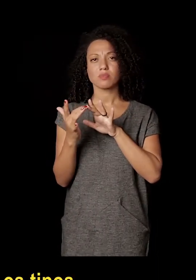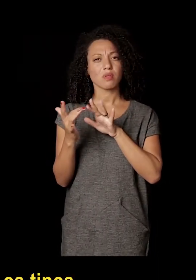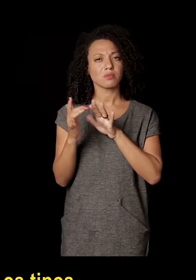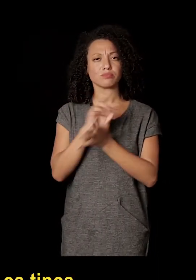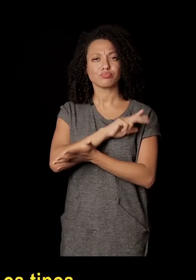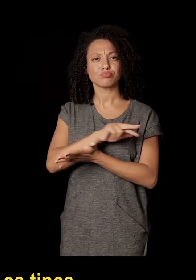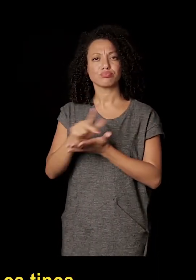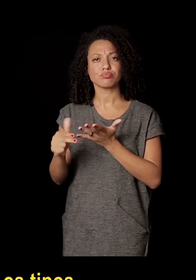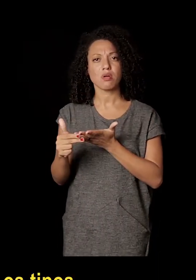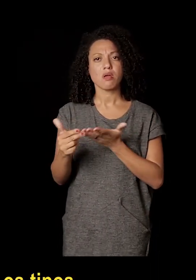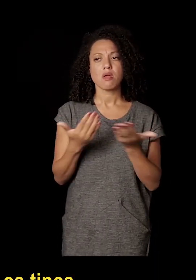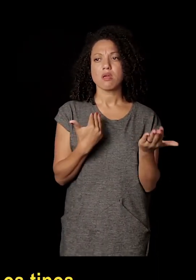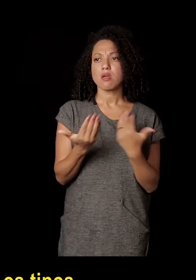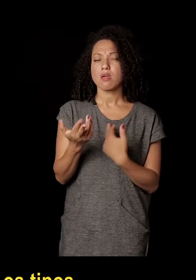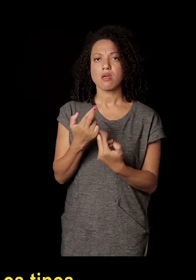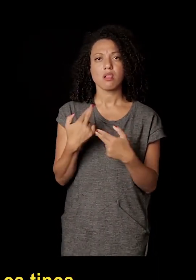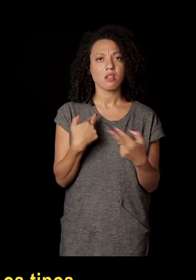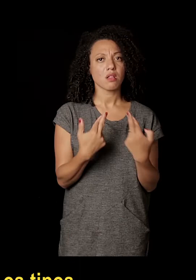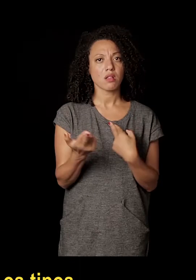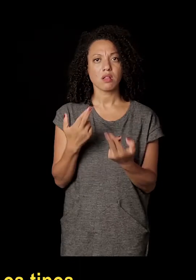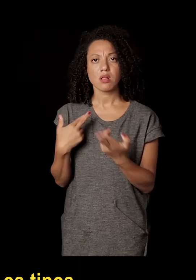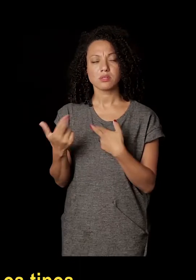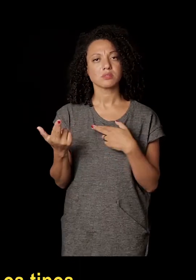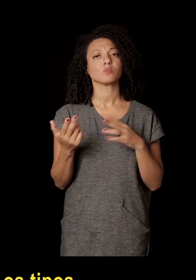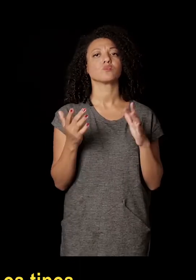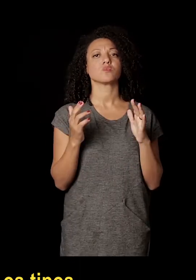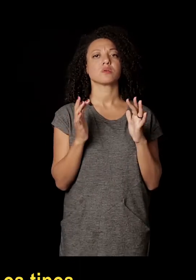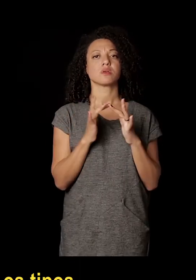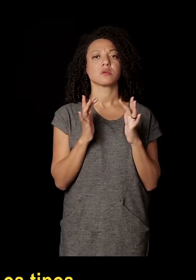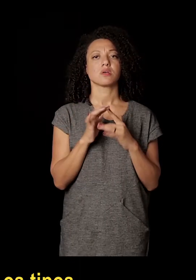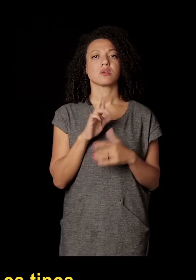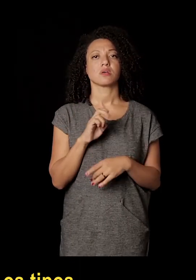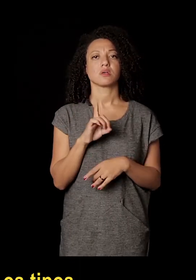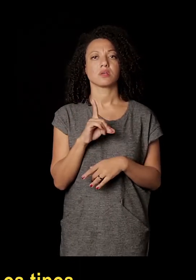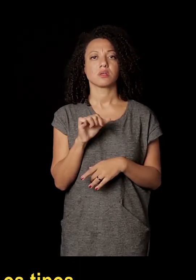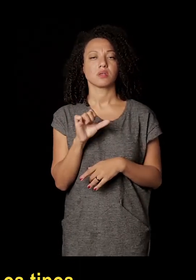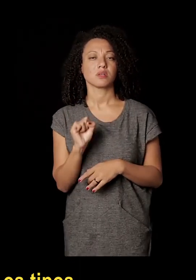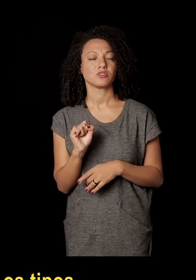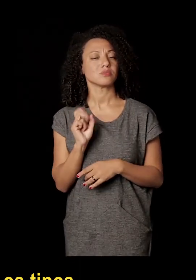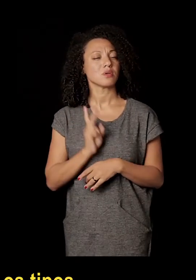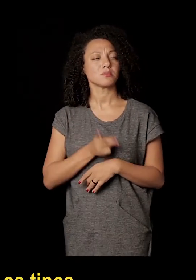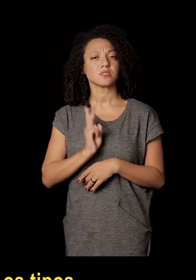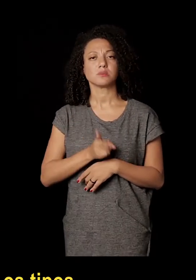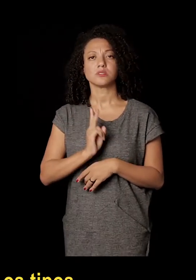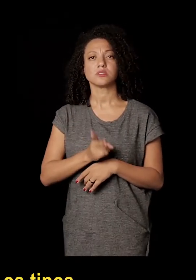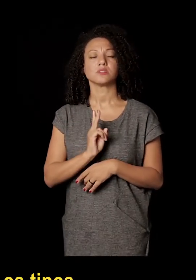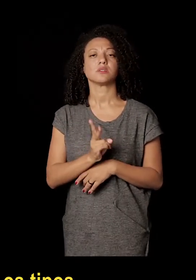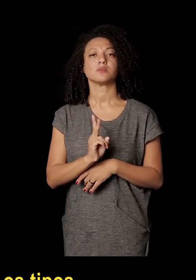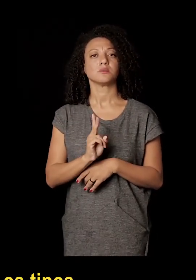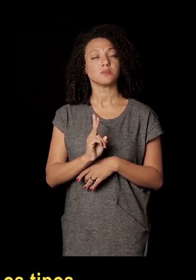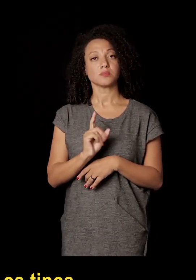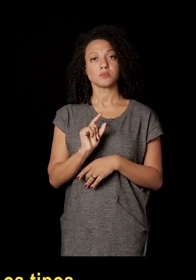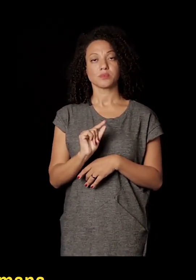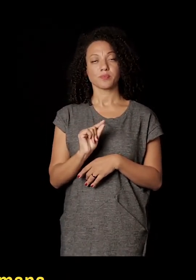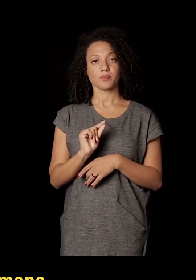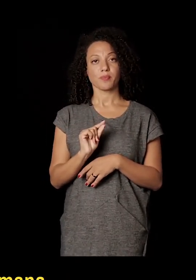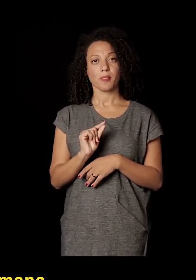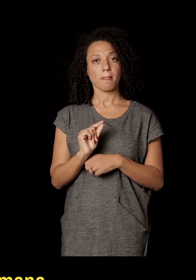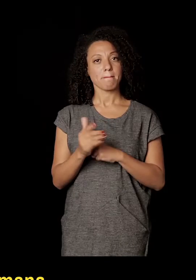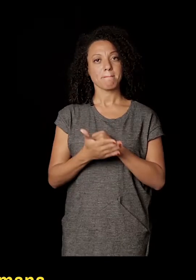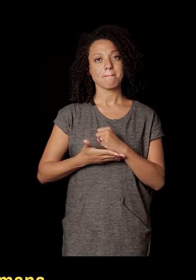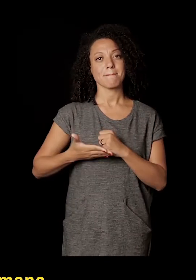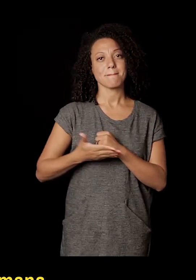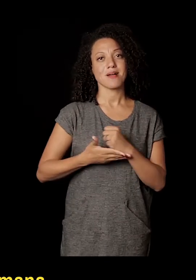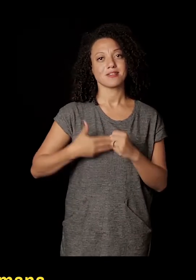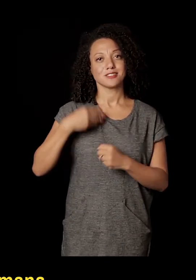relaciones, de todo tipo. Pero son redes siempre construidas en base